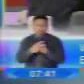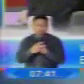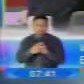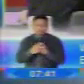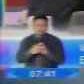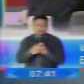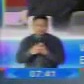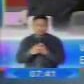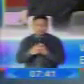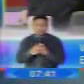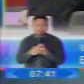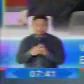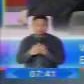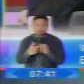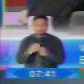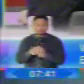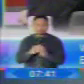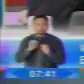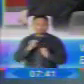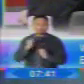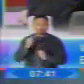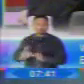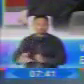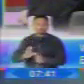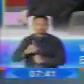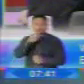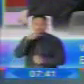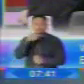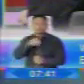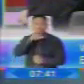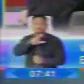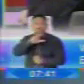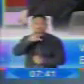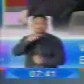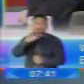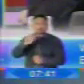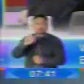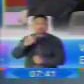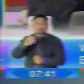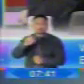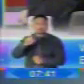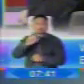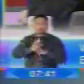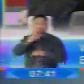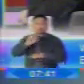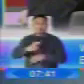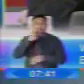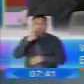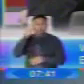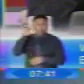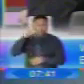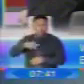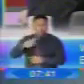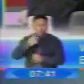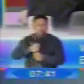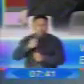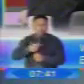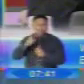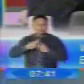de trabajo y de ingresos para más de 1.300 ecuatorianos y ecuatorianas que se dedican